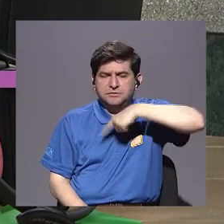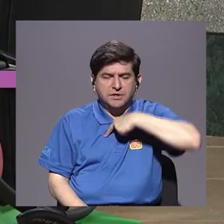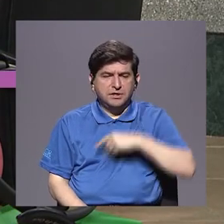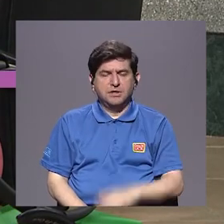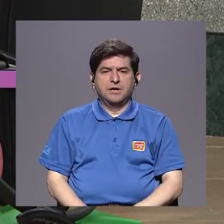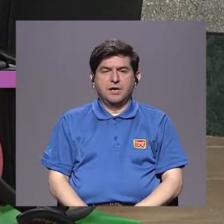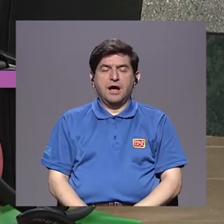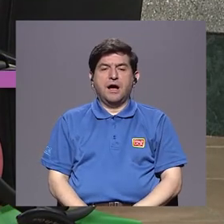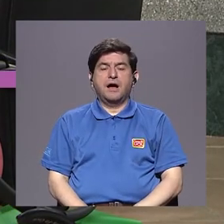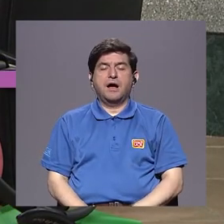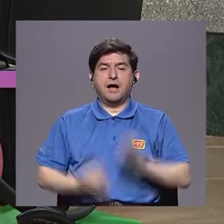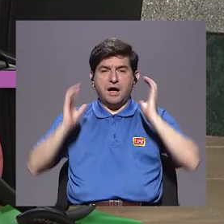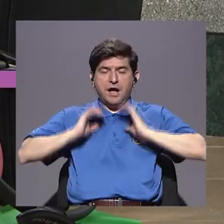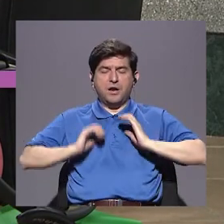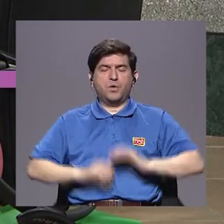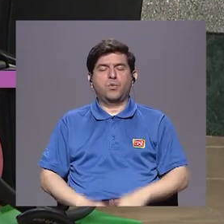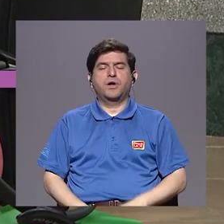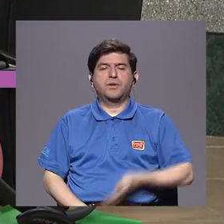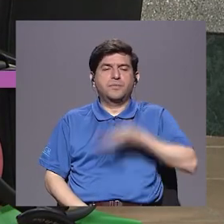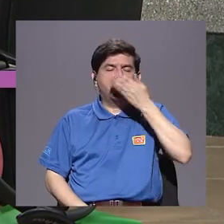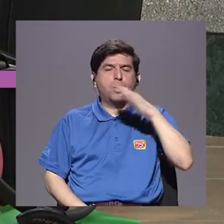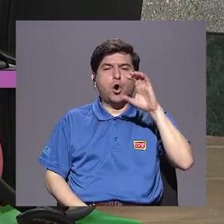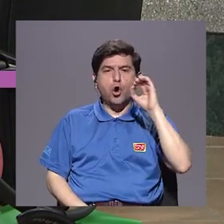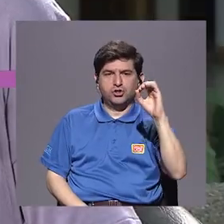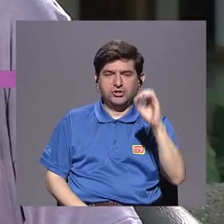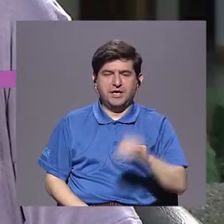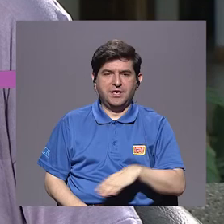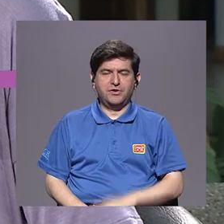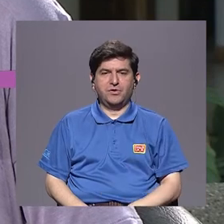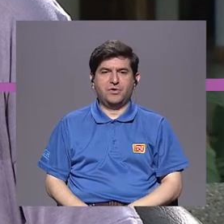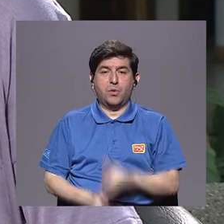a oxigenar nuestro cuerpo, vamos a purificar nuestra sangre.